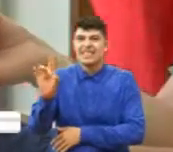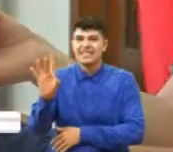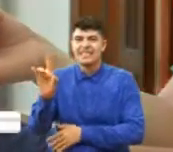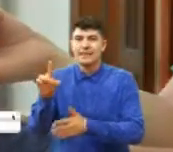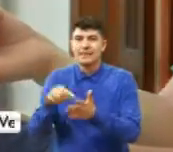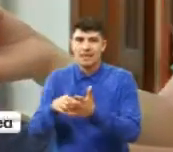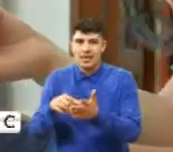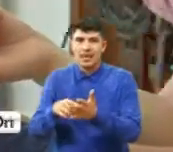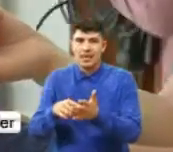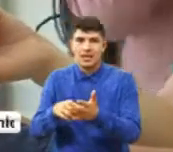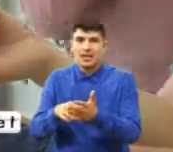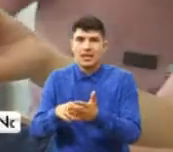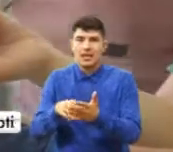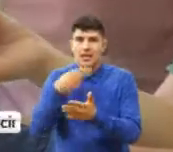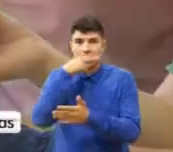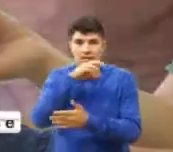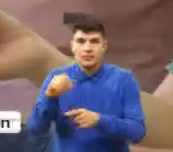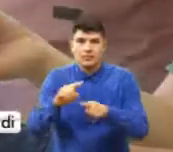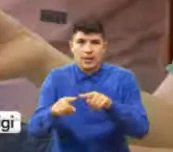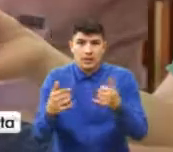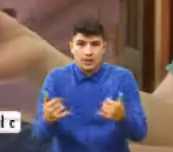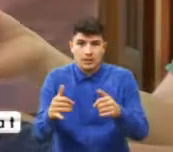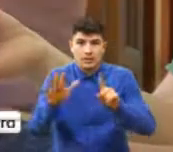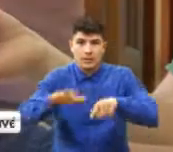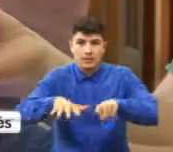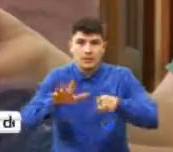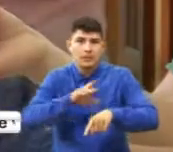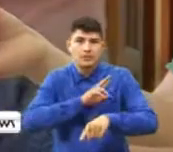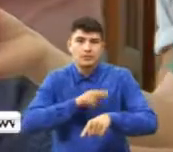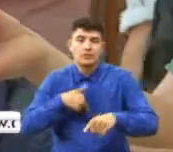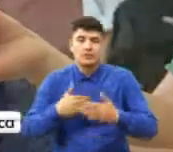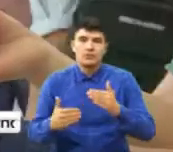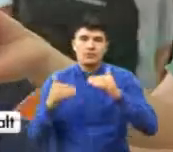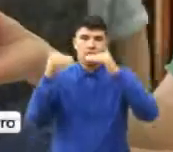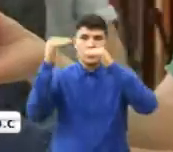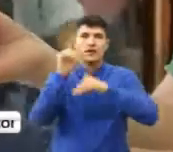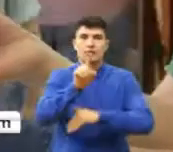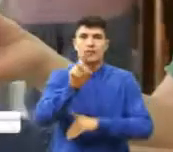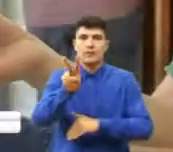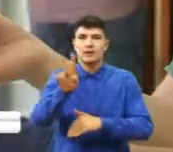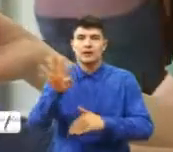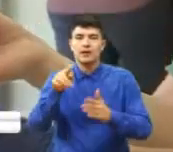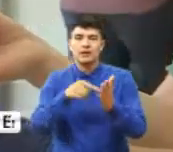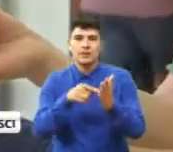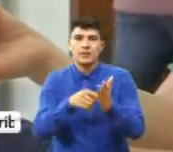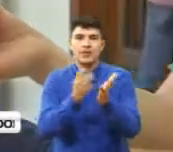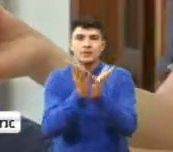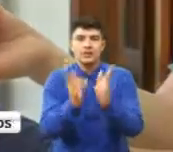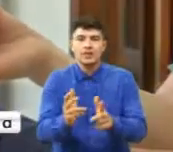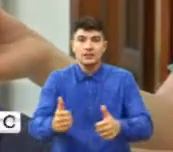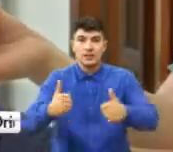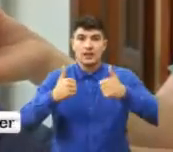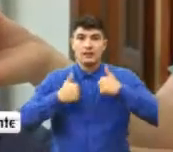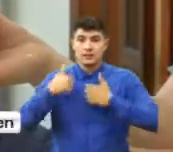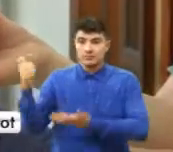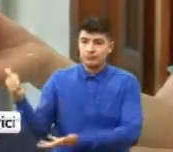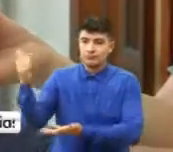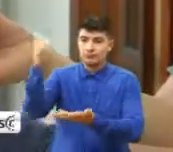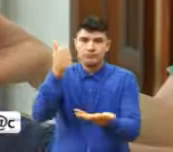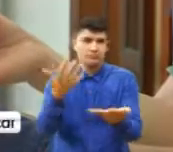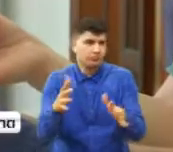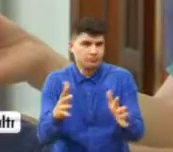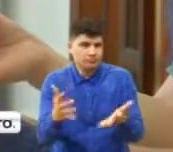de derecho, pero en el transcurso del semestre iremos hasta 124 mil beneficiados. La inversión está